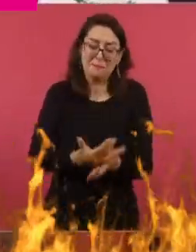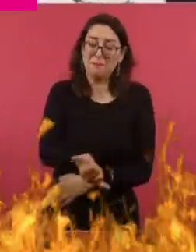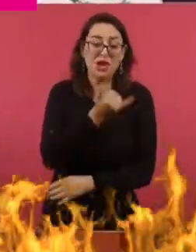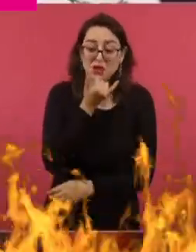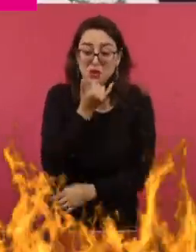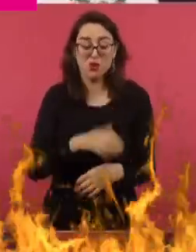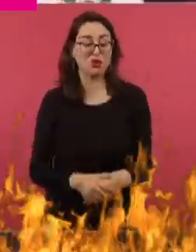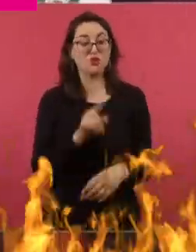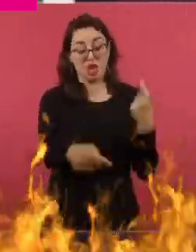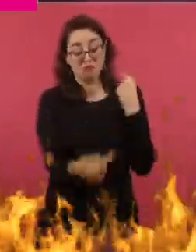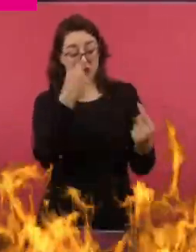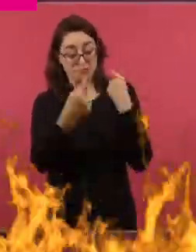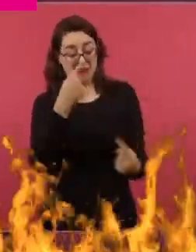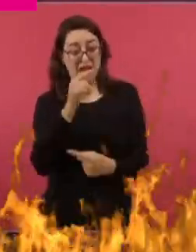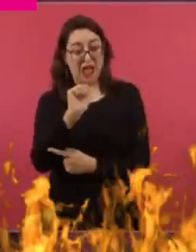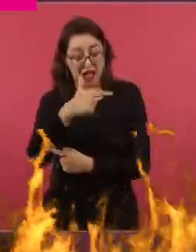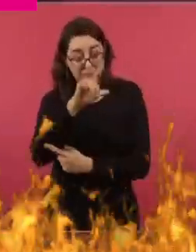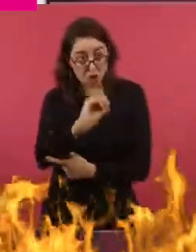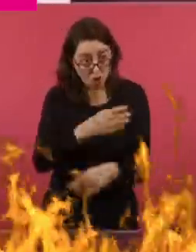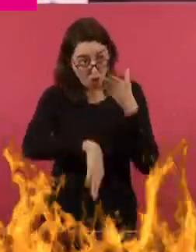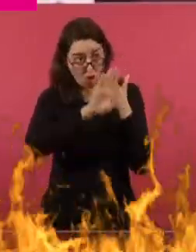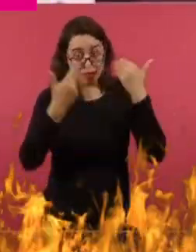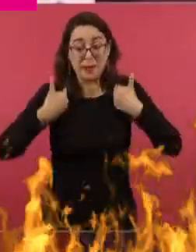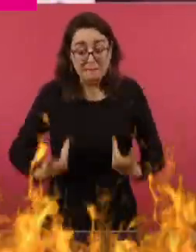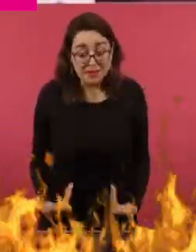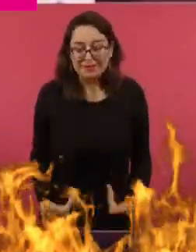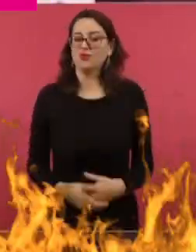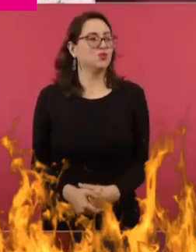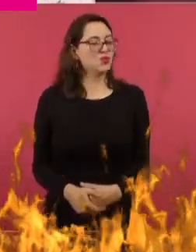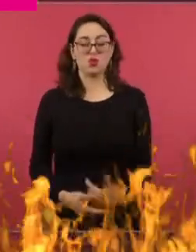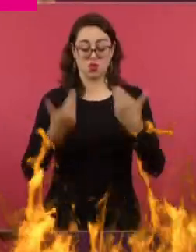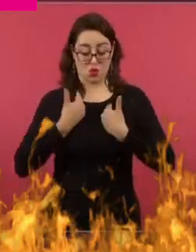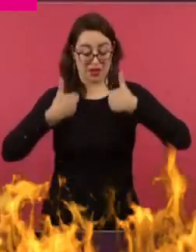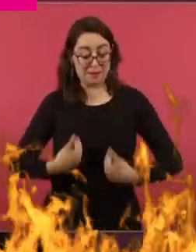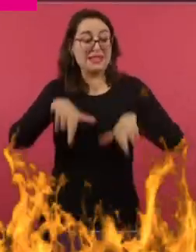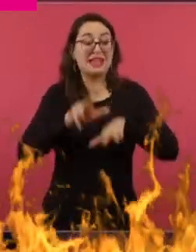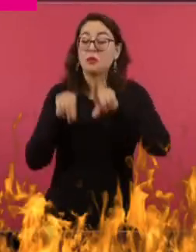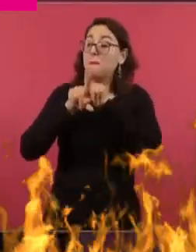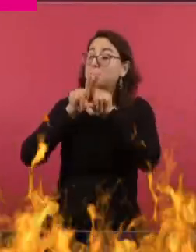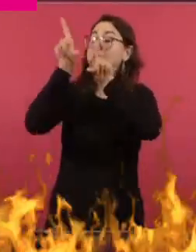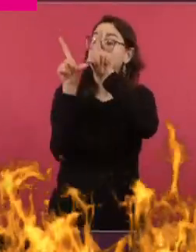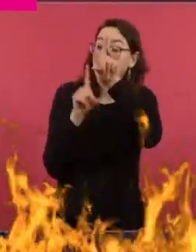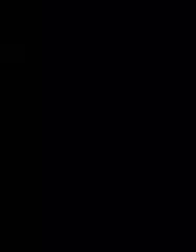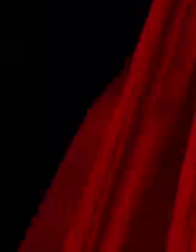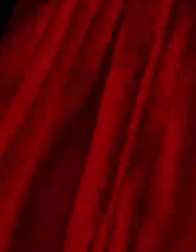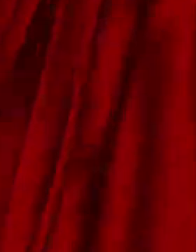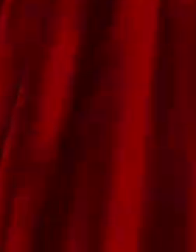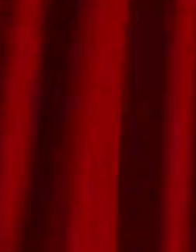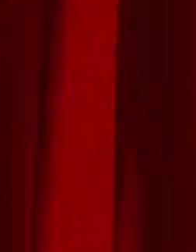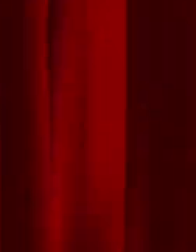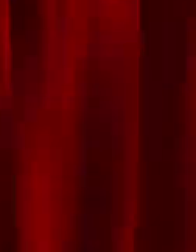es el proyecto de transformación que estoy obligado a defenderlo.